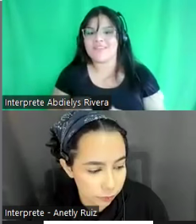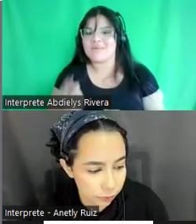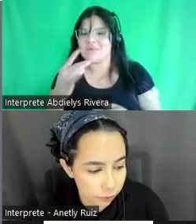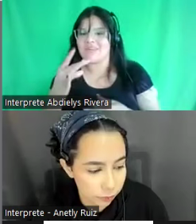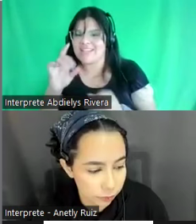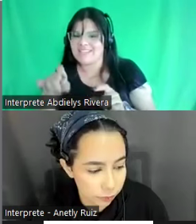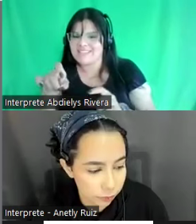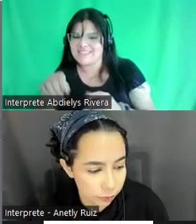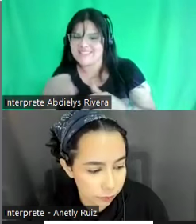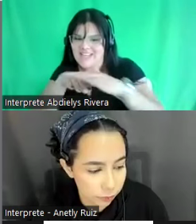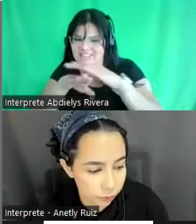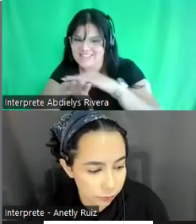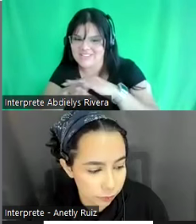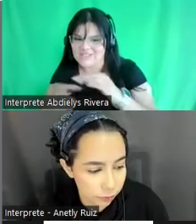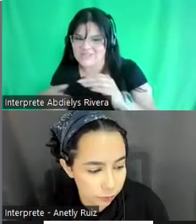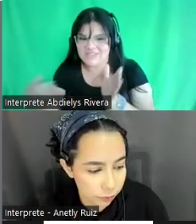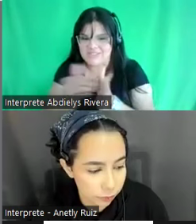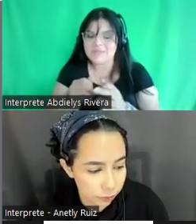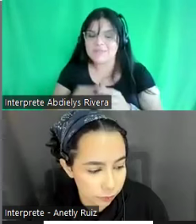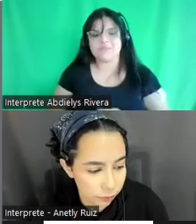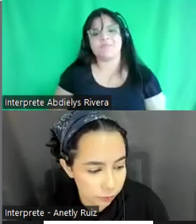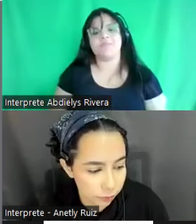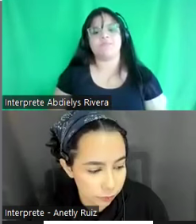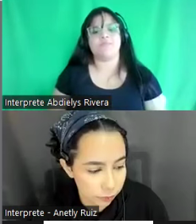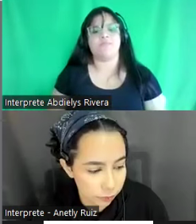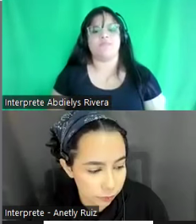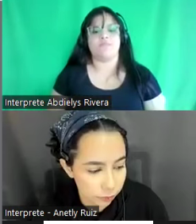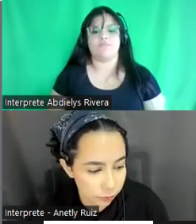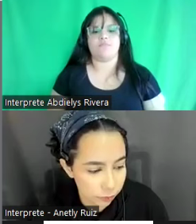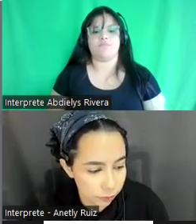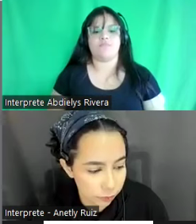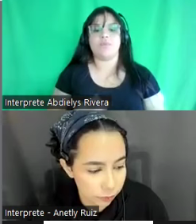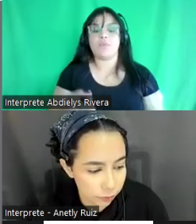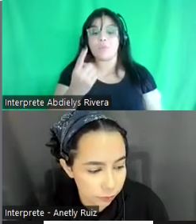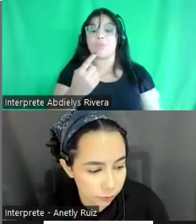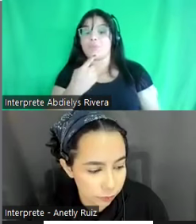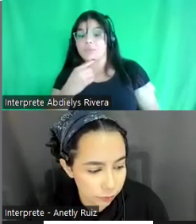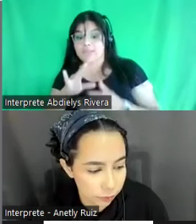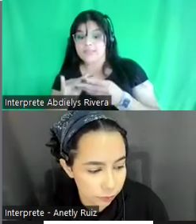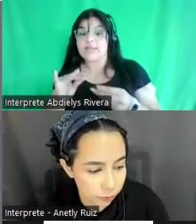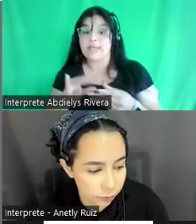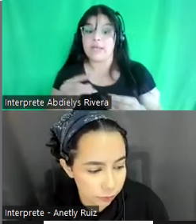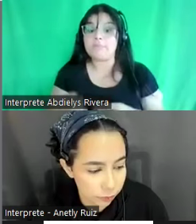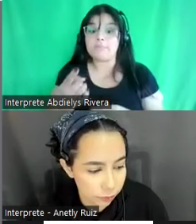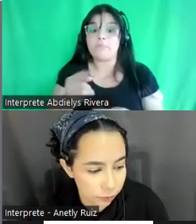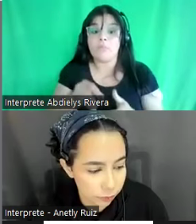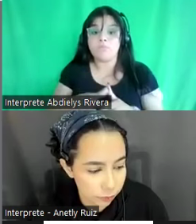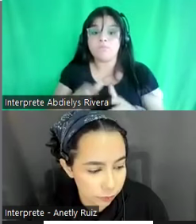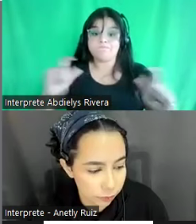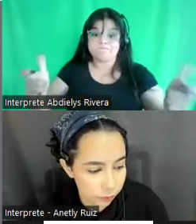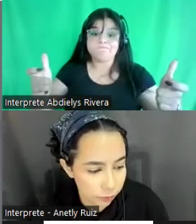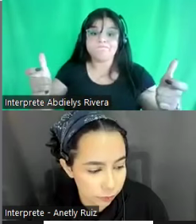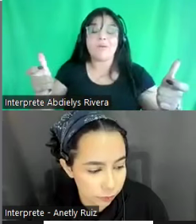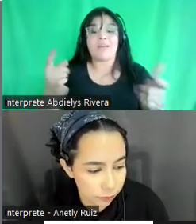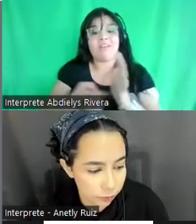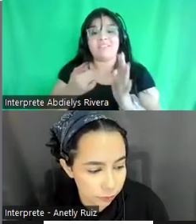Gracias, Shakira. Yo soy paciente, una de las audiencias indica que es paciente bariátrico y que debe hacer la vida de cuadritos,